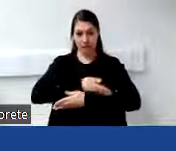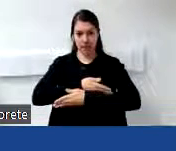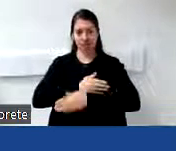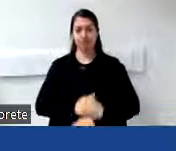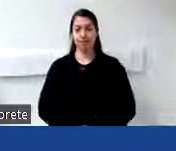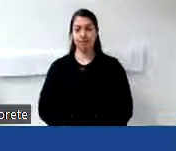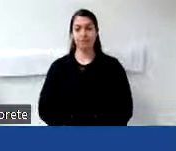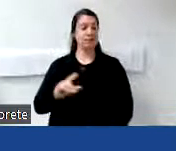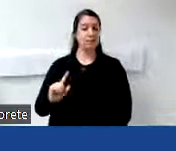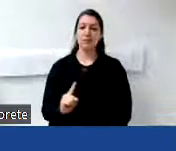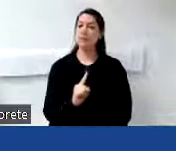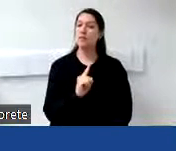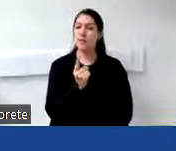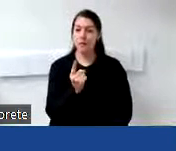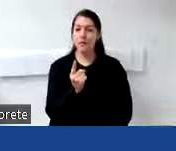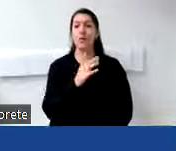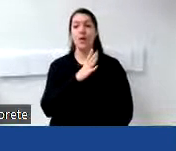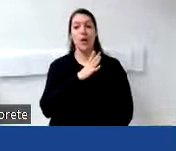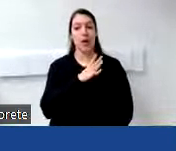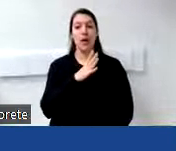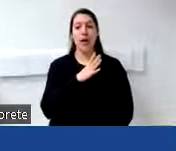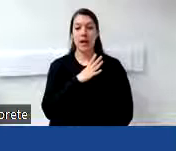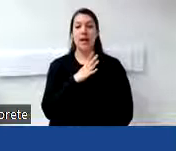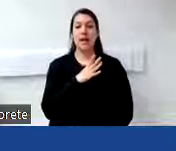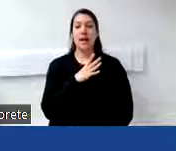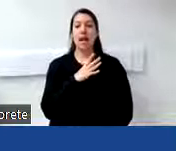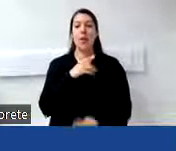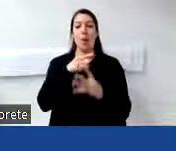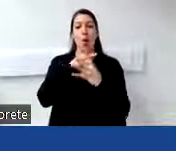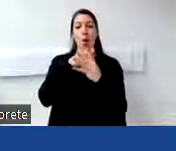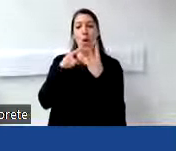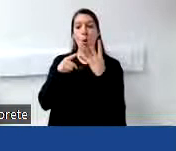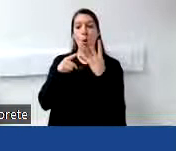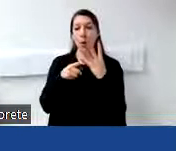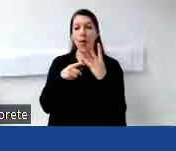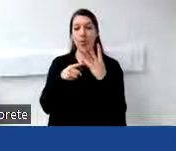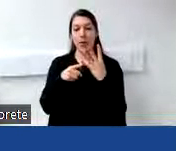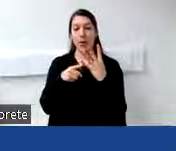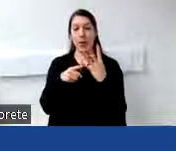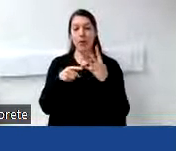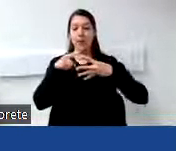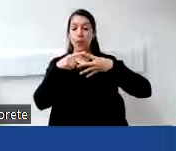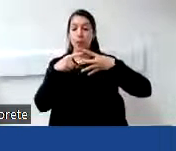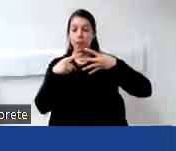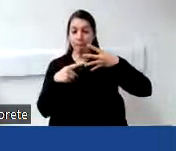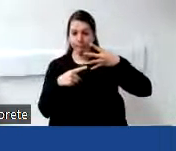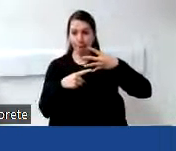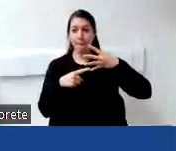En primer lugar, hay como, tenemos como estas cuatro, si se quiere,